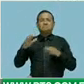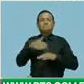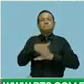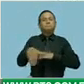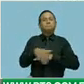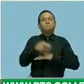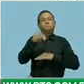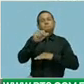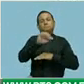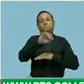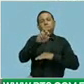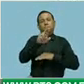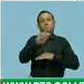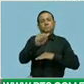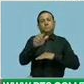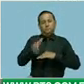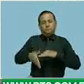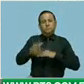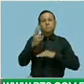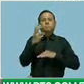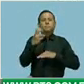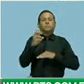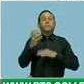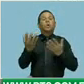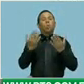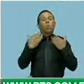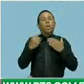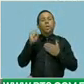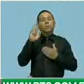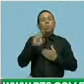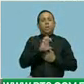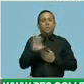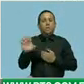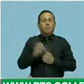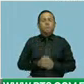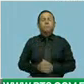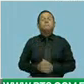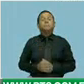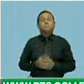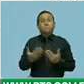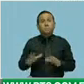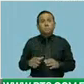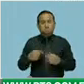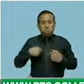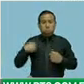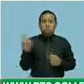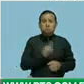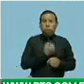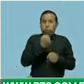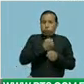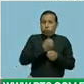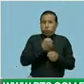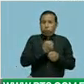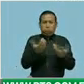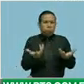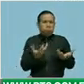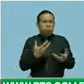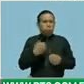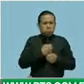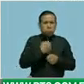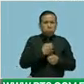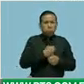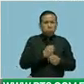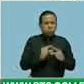Capitán Nájera y La 12, suroeste de Guayaquil. Nos sorprendieron aquí los delincuentes mientras estábamos en actividades